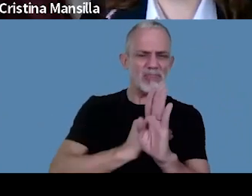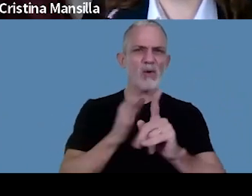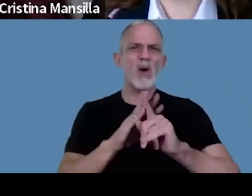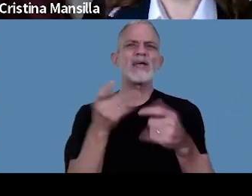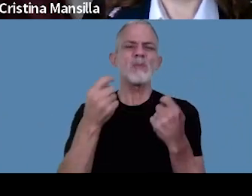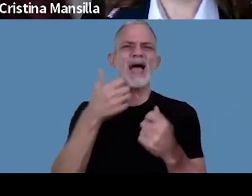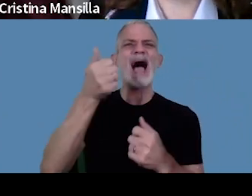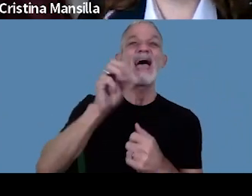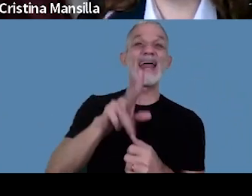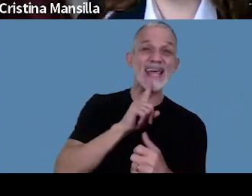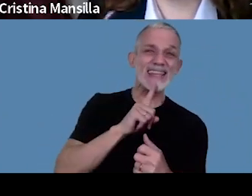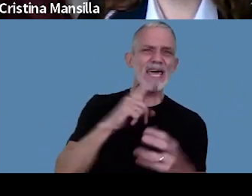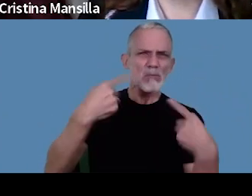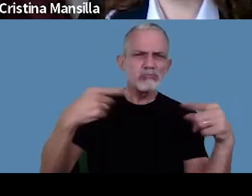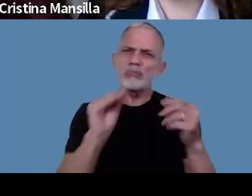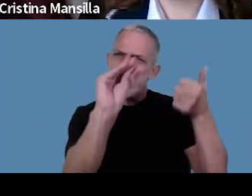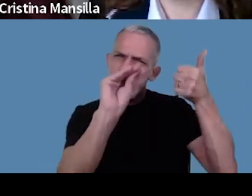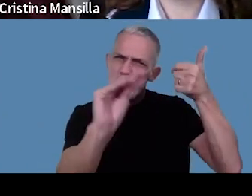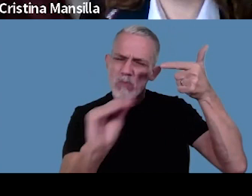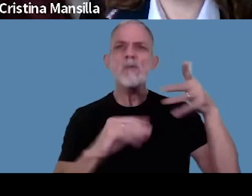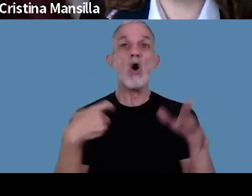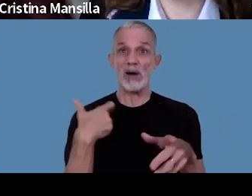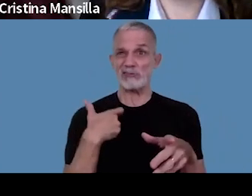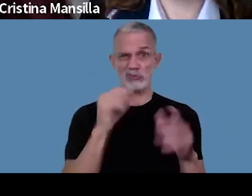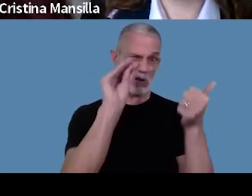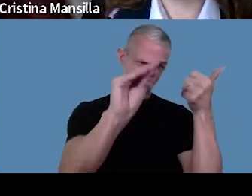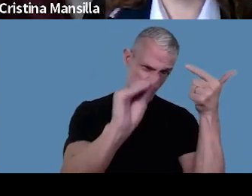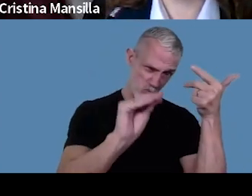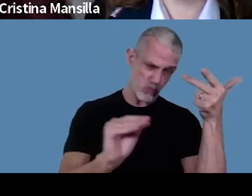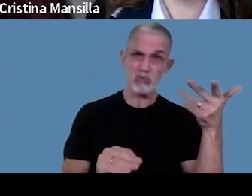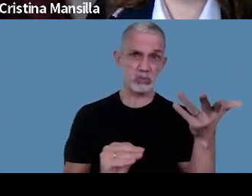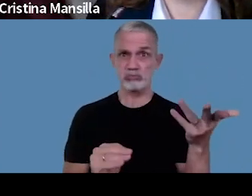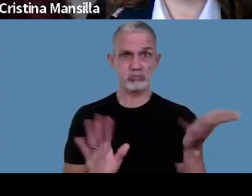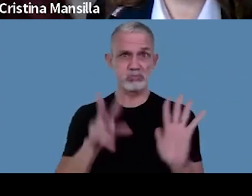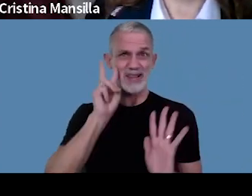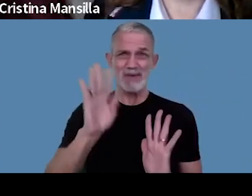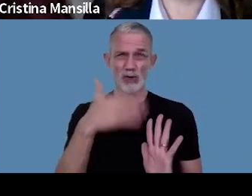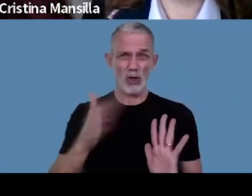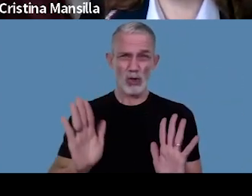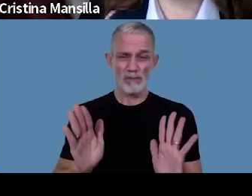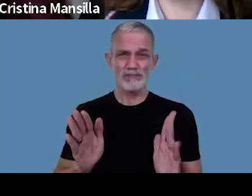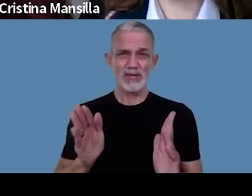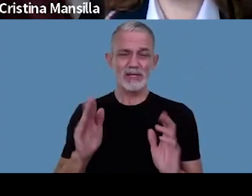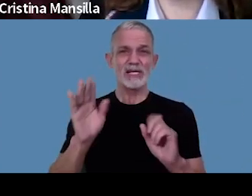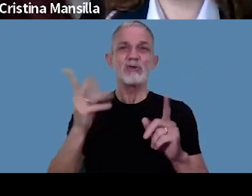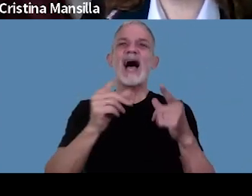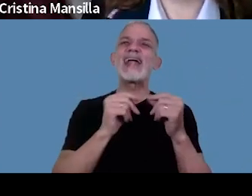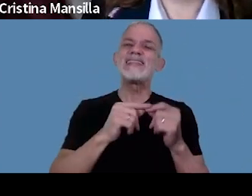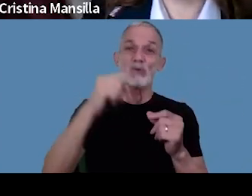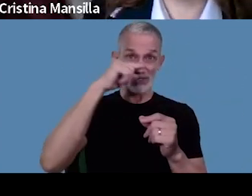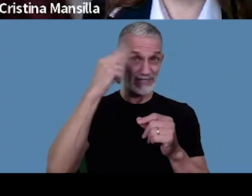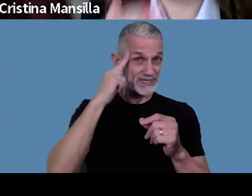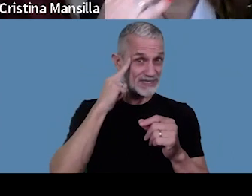de trabajo, cuál es la obra social registrada, con lo cual el artículo